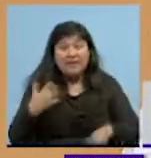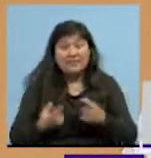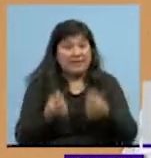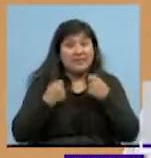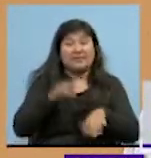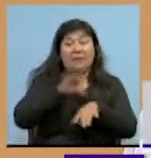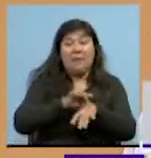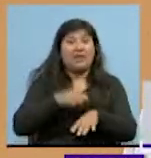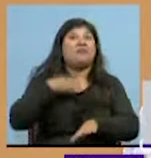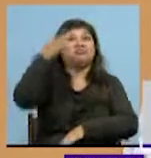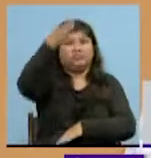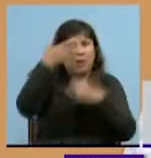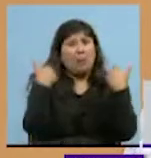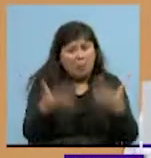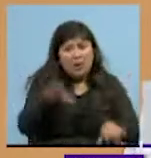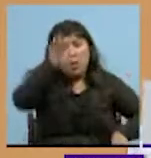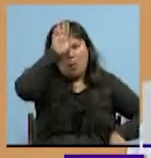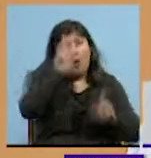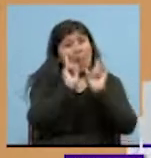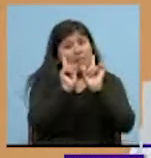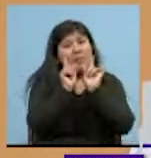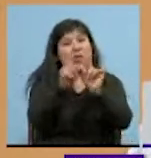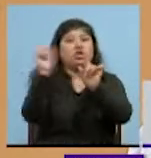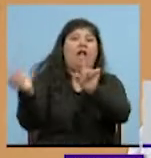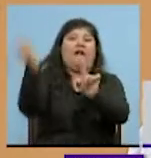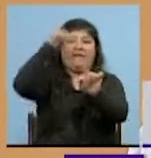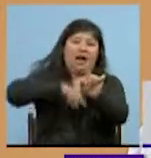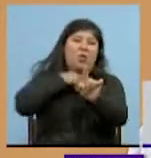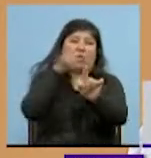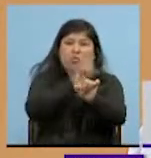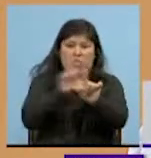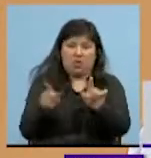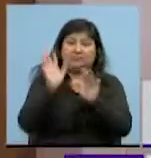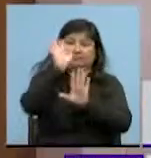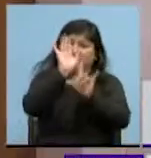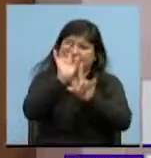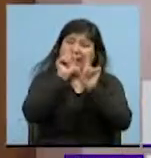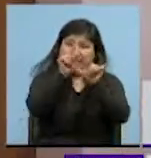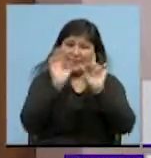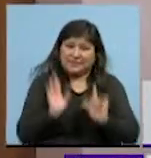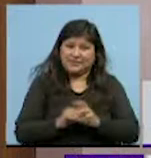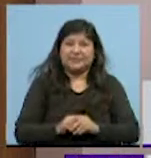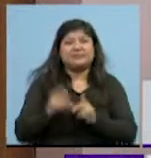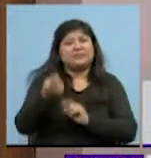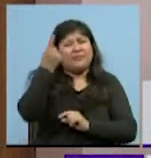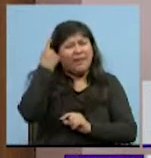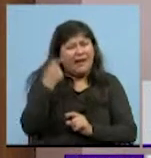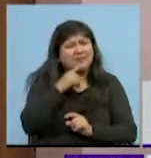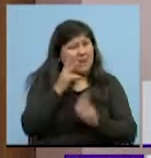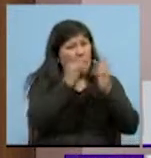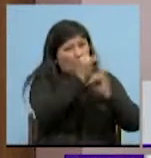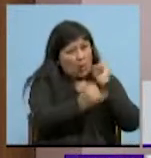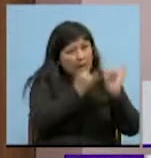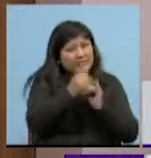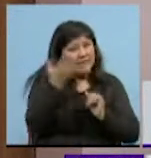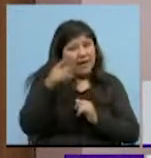cirugía de emergencia que pueda tener Maimará, Tilcara o Susques. Días pasados hablábamos con el comisionado de Coranzulí, decía que hace